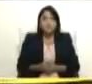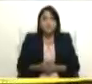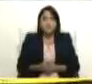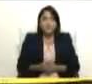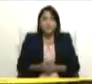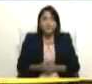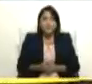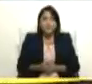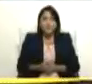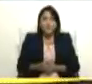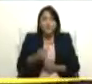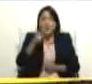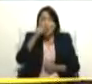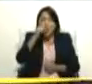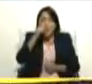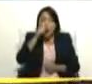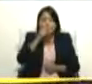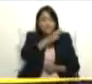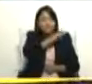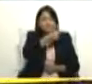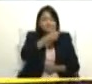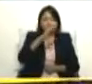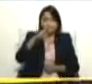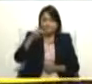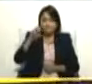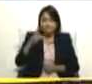rector Fabio Zabarce,